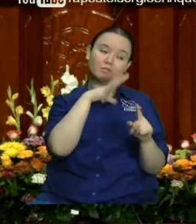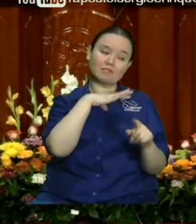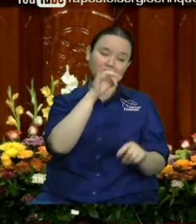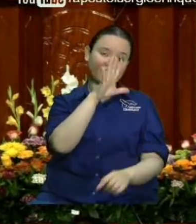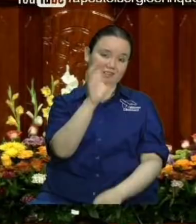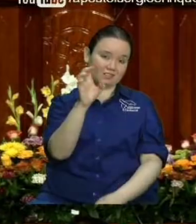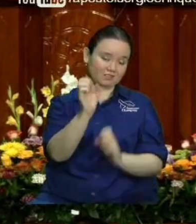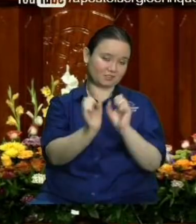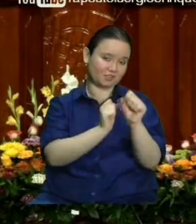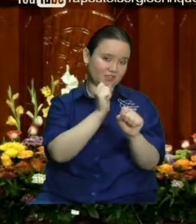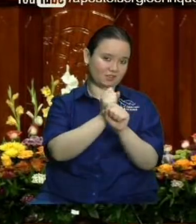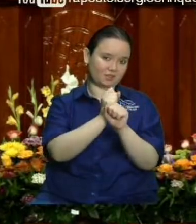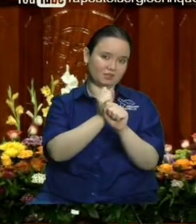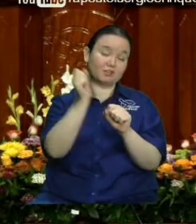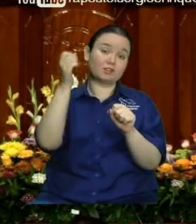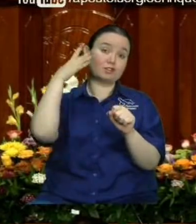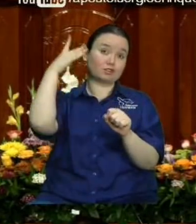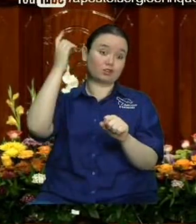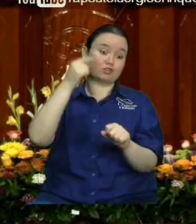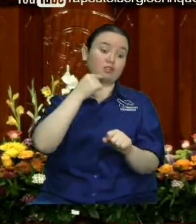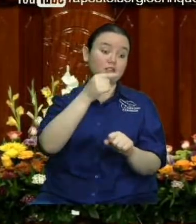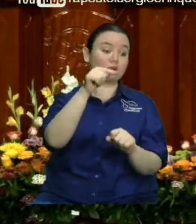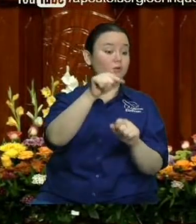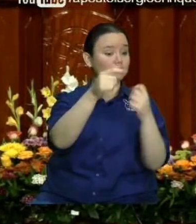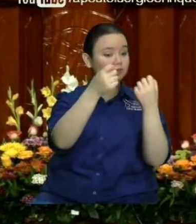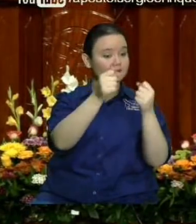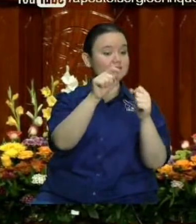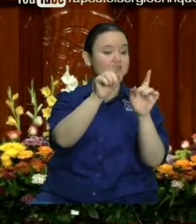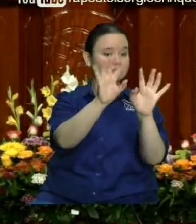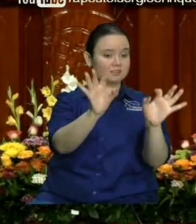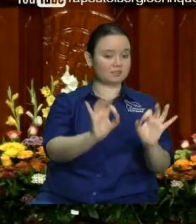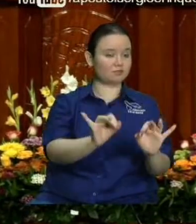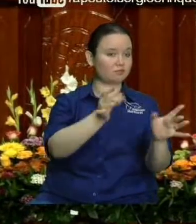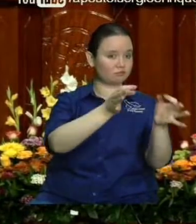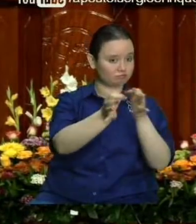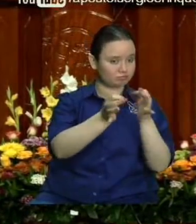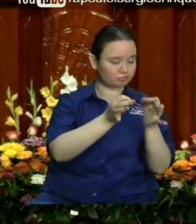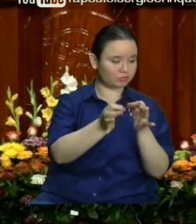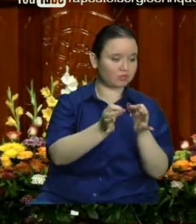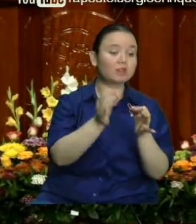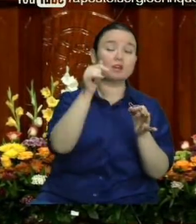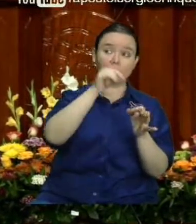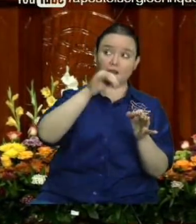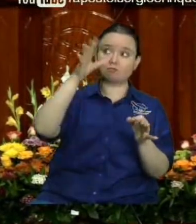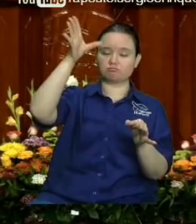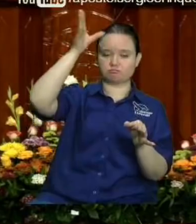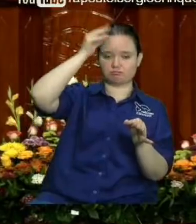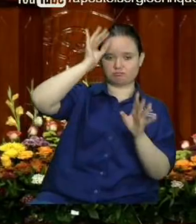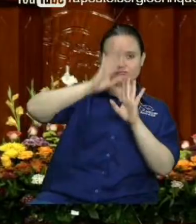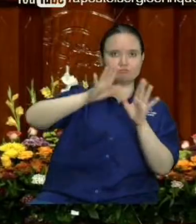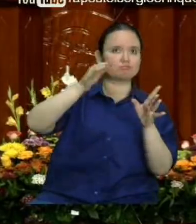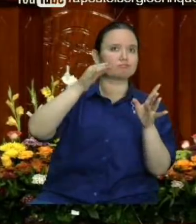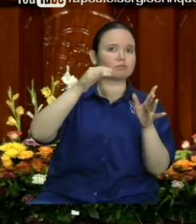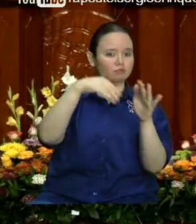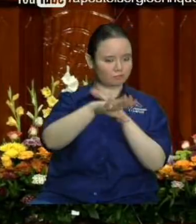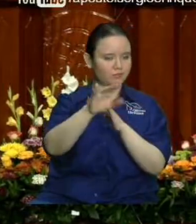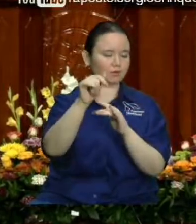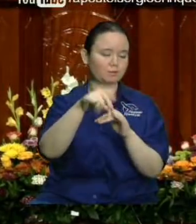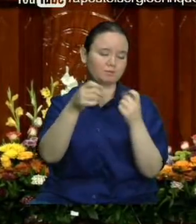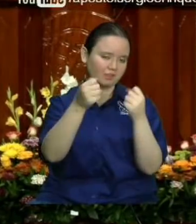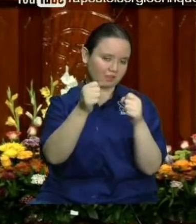Dios le dijo, hacela así, le dio las medidas, pero el que la hizo fue él. No se le entró el agua, no se